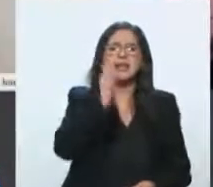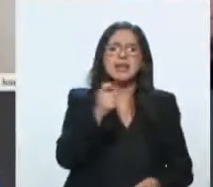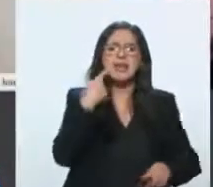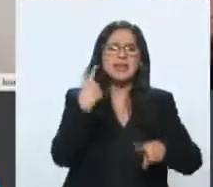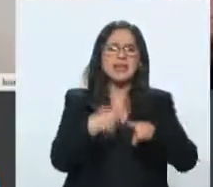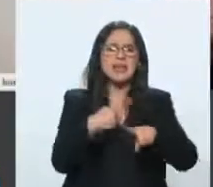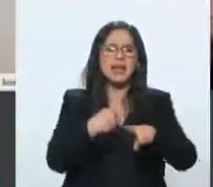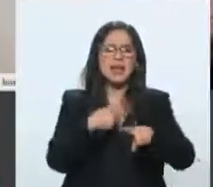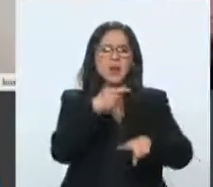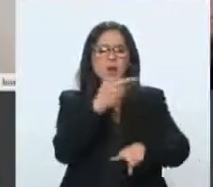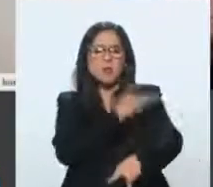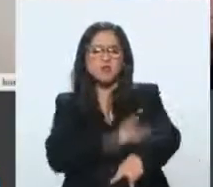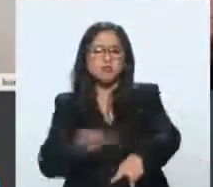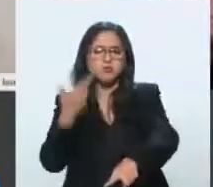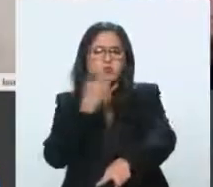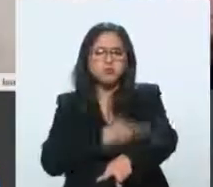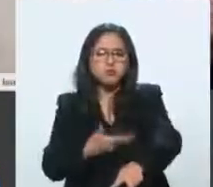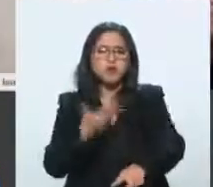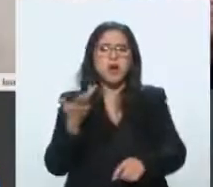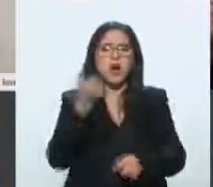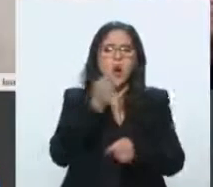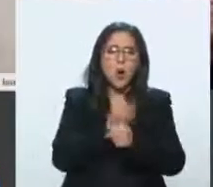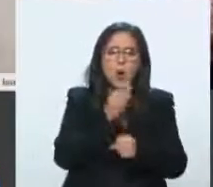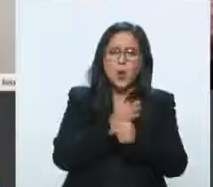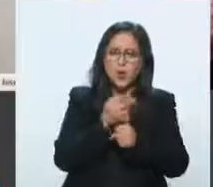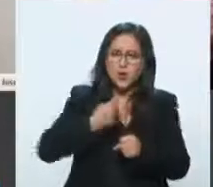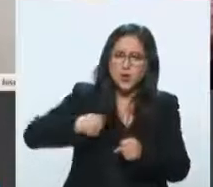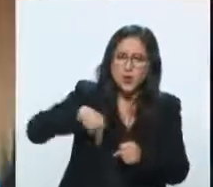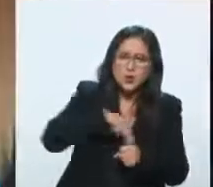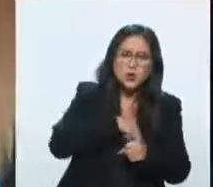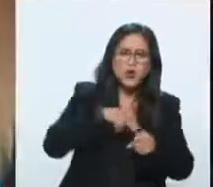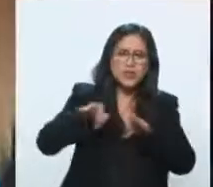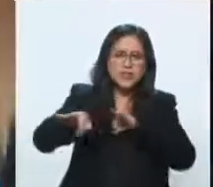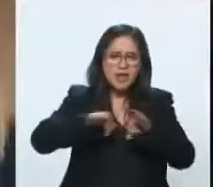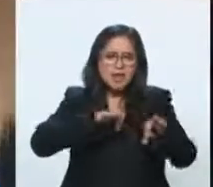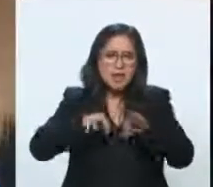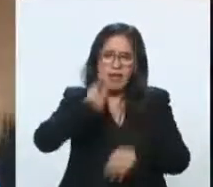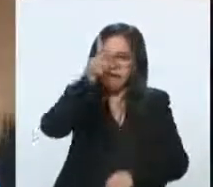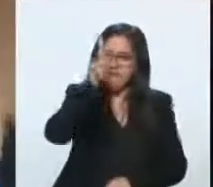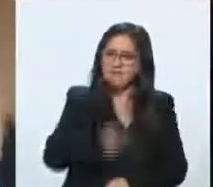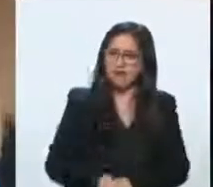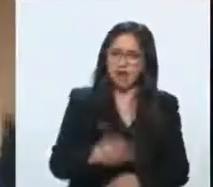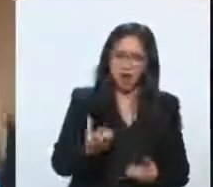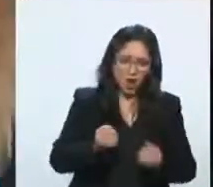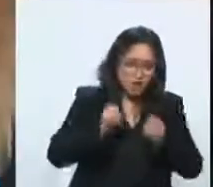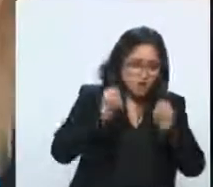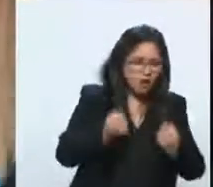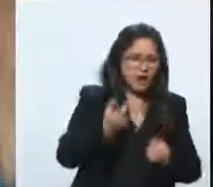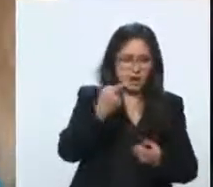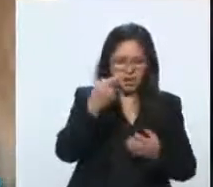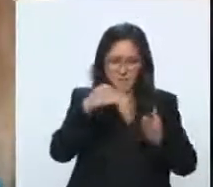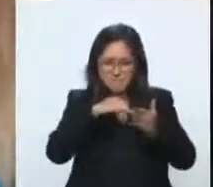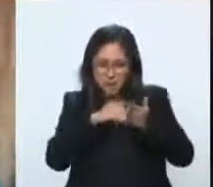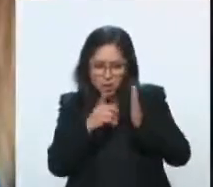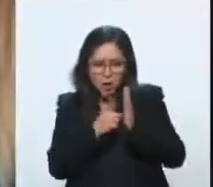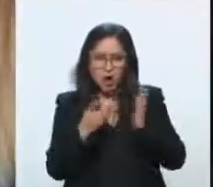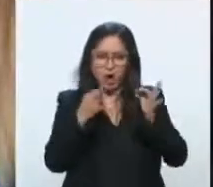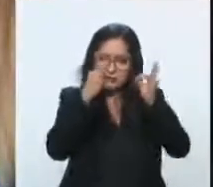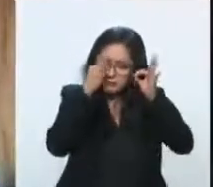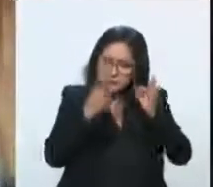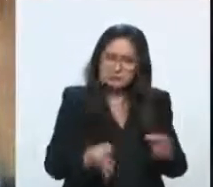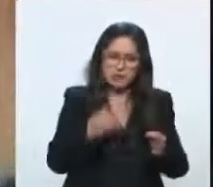es. O sea, creo que la medición lo hicimos con el mayor rigor posible, con la mejor metodología, con